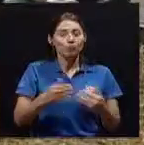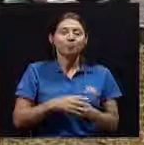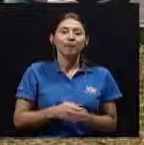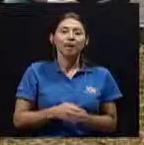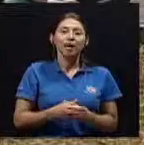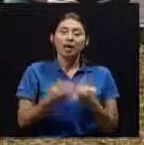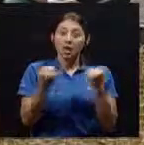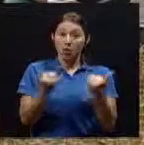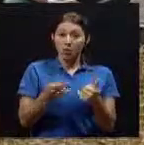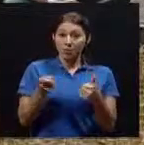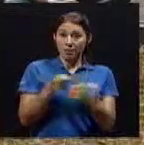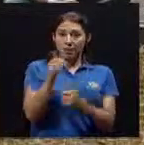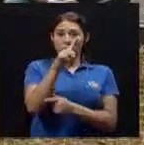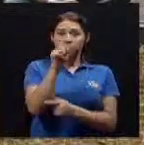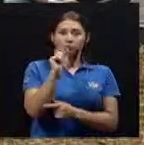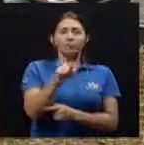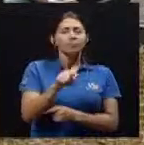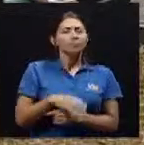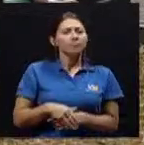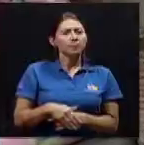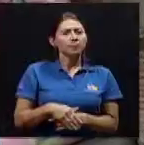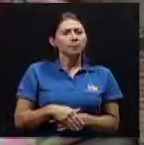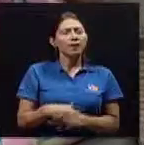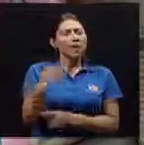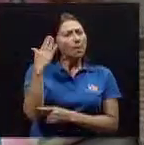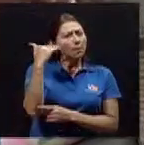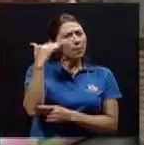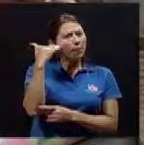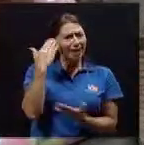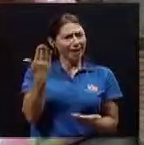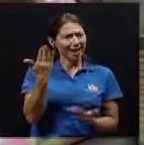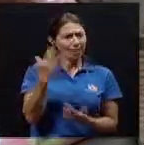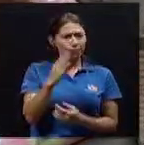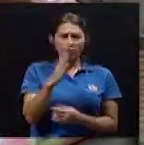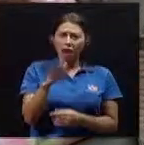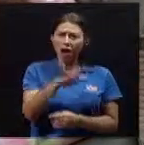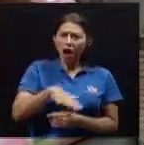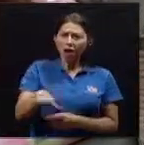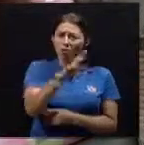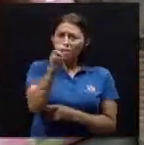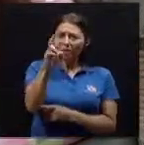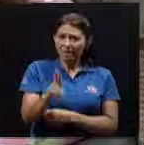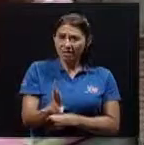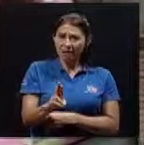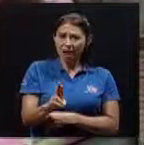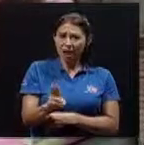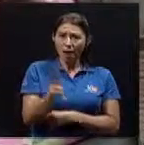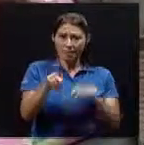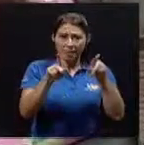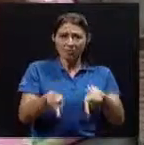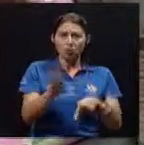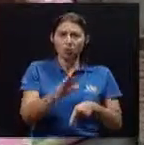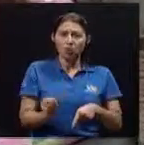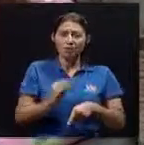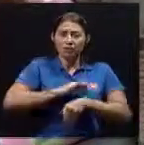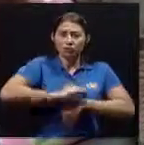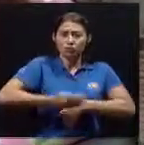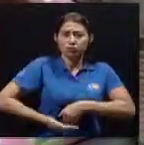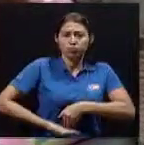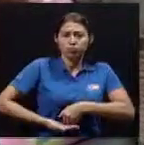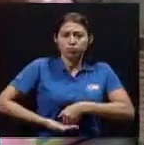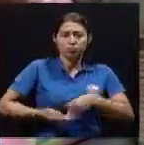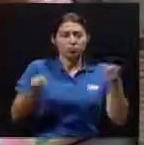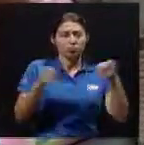Y bueno, la pregunta inicial, ¿por qué el embarazo en adolescentes en nuestro país es realmente una problemática